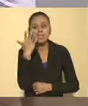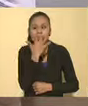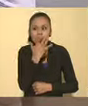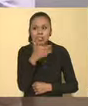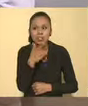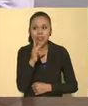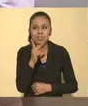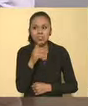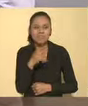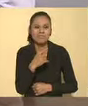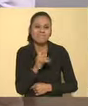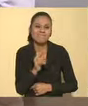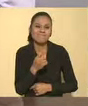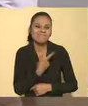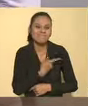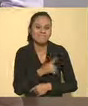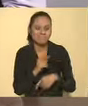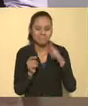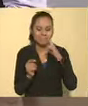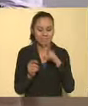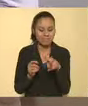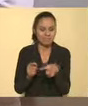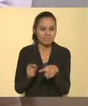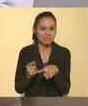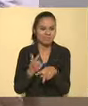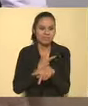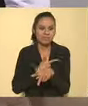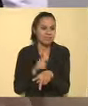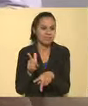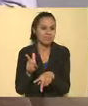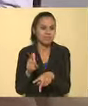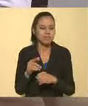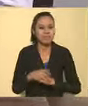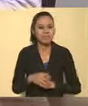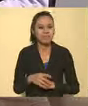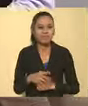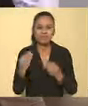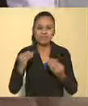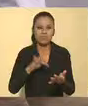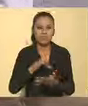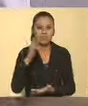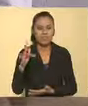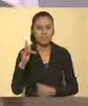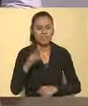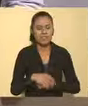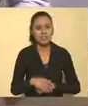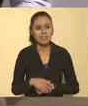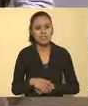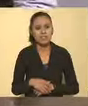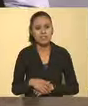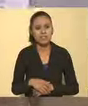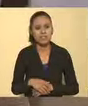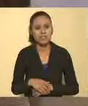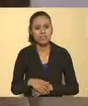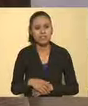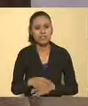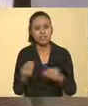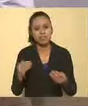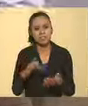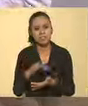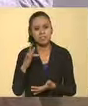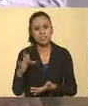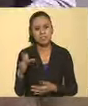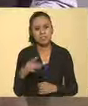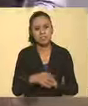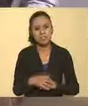¿no? Claro. Cuando está el guacamole negro. De la vista nace el amor. Por supuesto que sí. Brenda, muchas gracias. Gracias. No, gracias a ustedes. Un día te vamos a invitar a cocinar. A mi